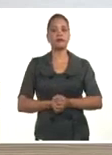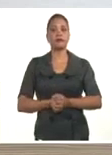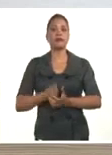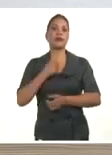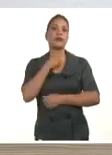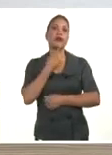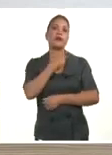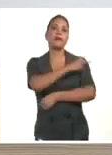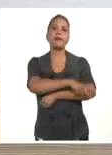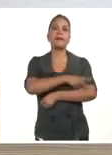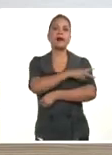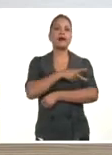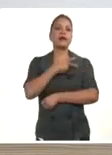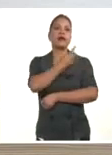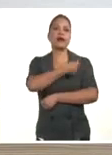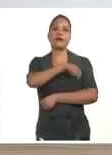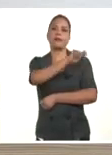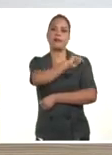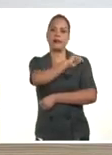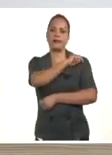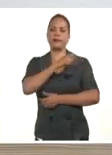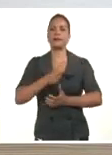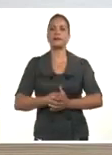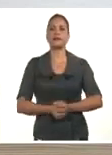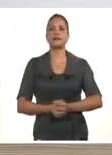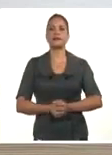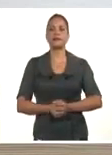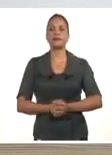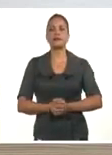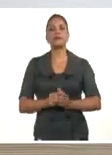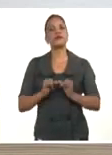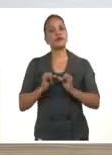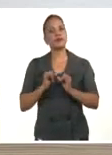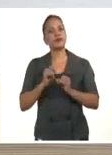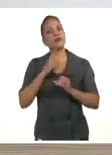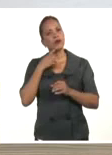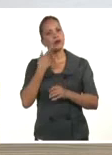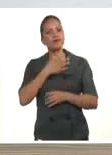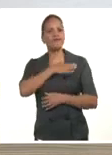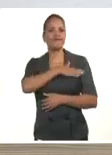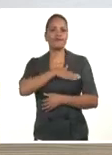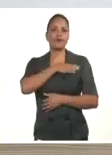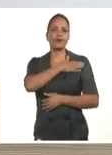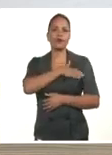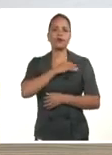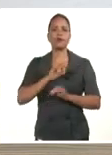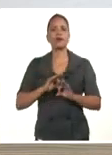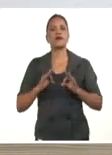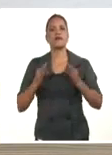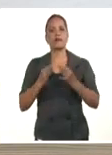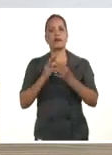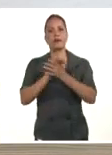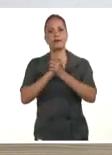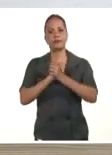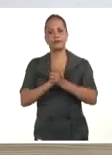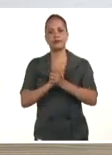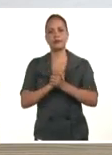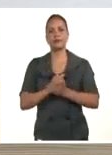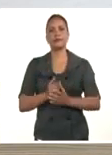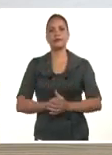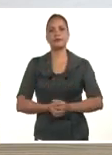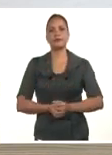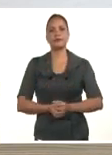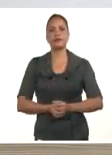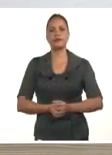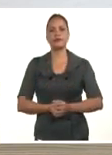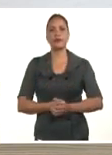de nacionalidad española. Transmitimos las condolencias a los familiares y amigos.